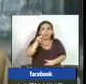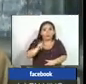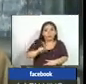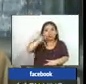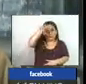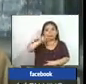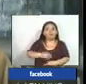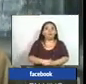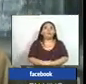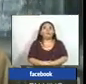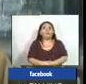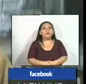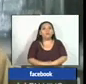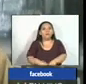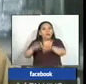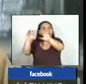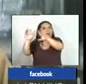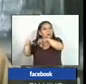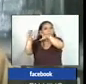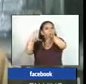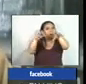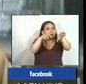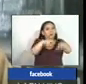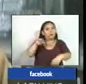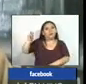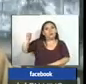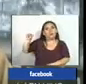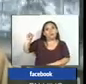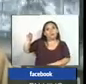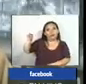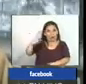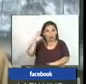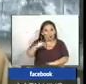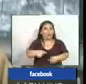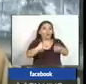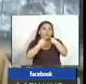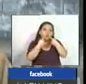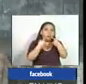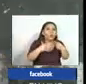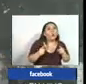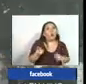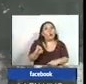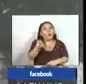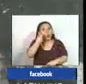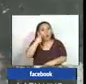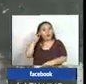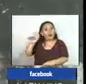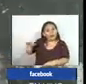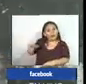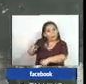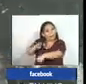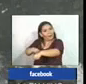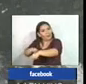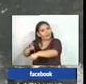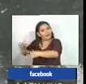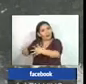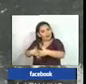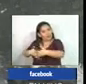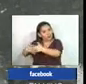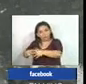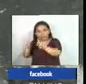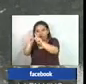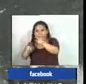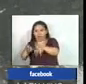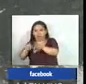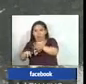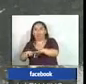En cuanto a la tormenta tropical nana, que este día ha sido decretada como tal por el Centro Nacional de Huracanes de Miami, ha evolucionado